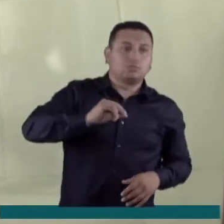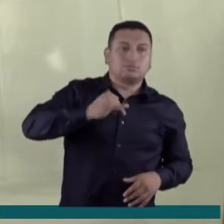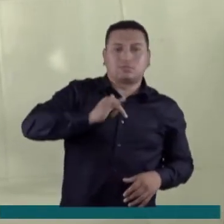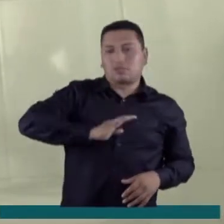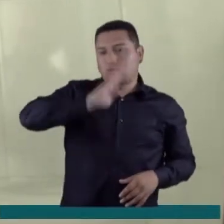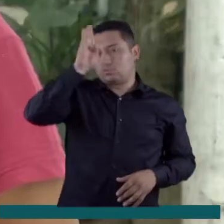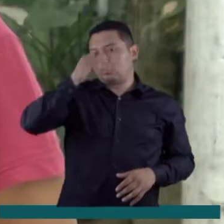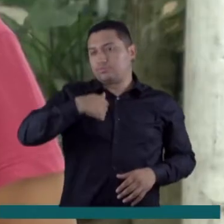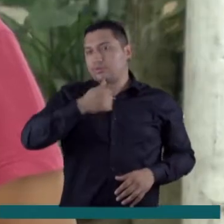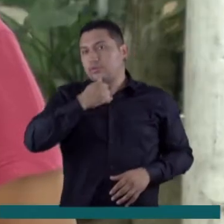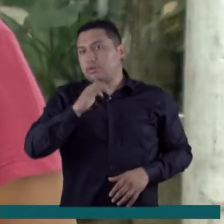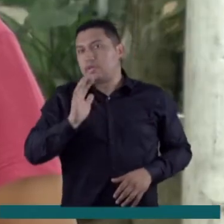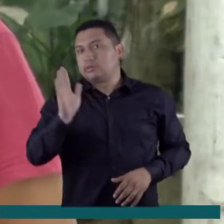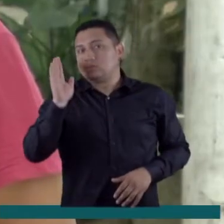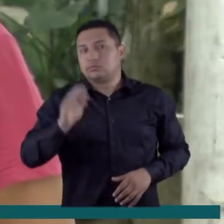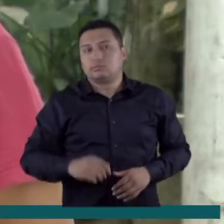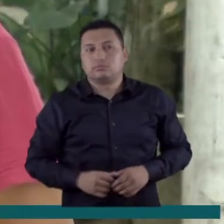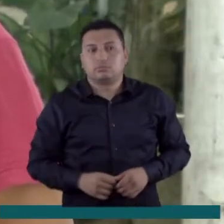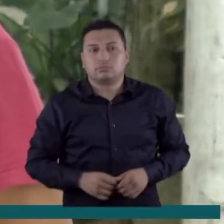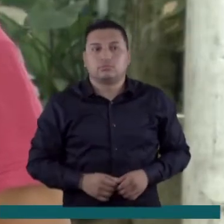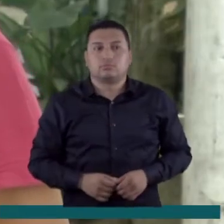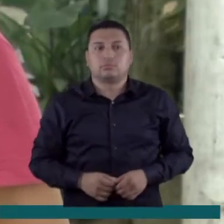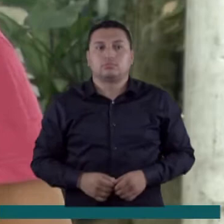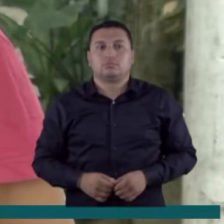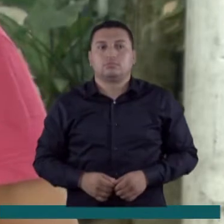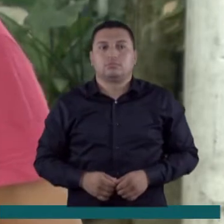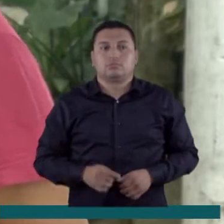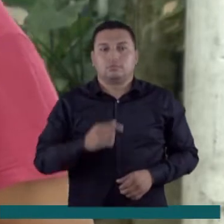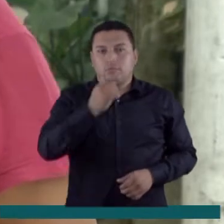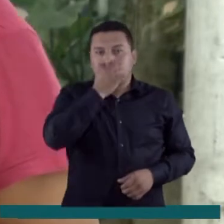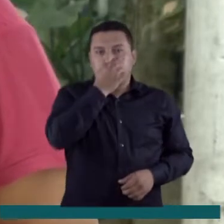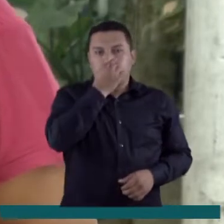no, que ya uno se acostumbró a vivir así.